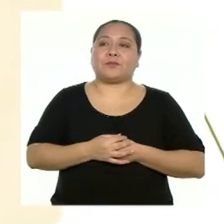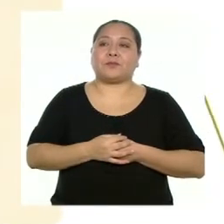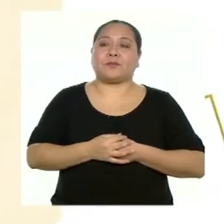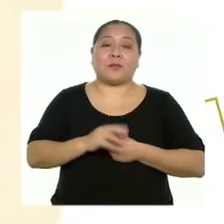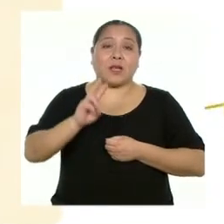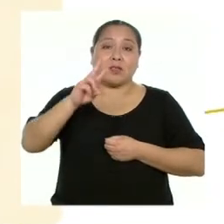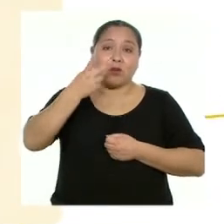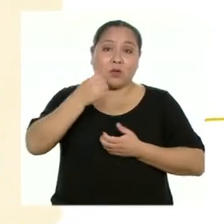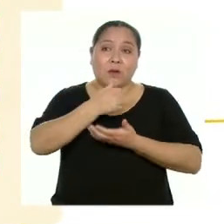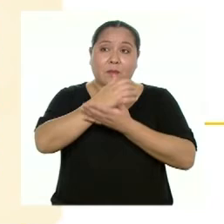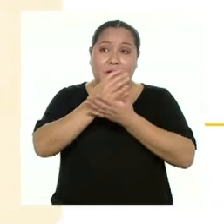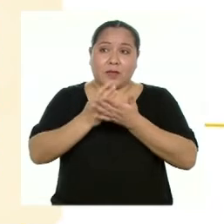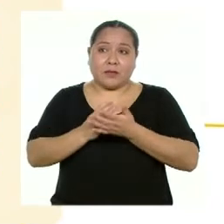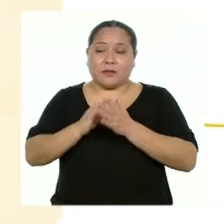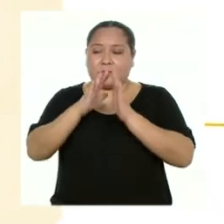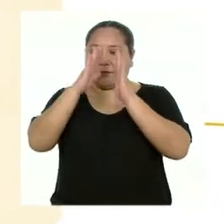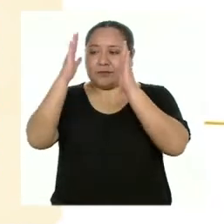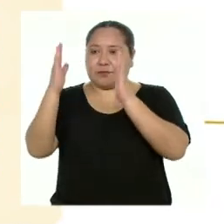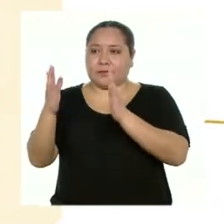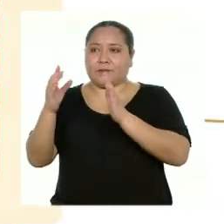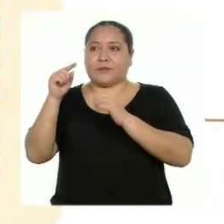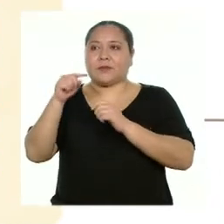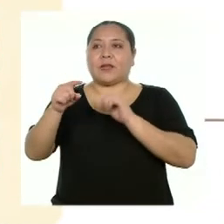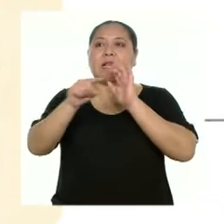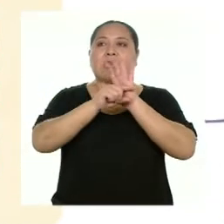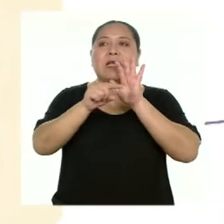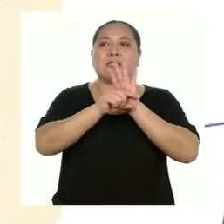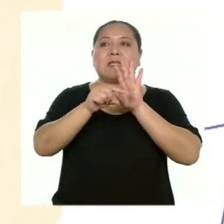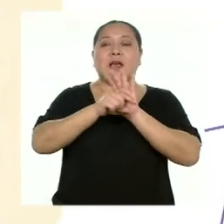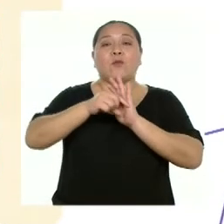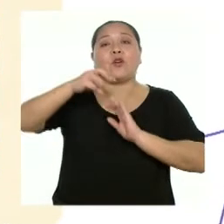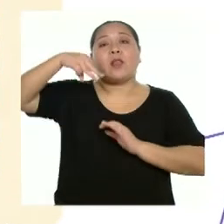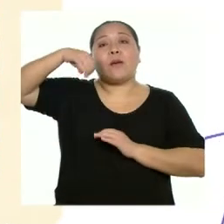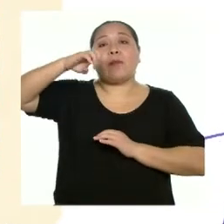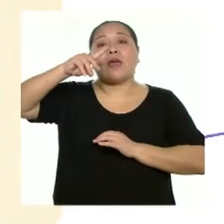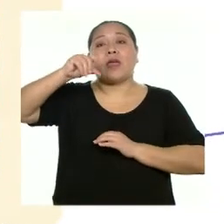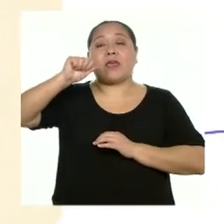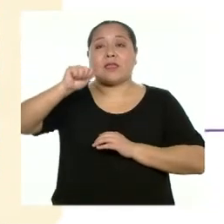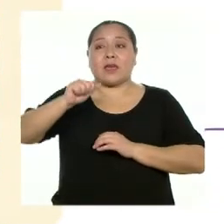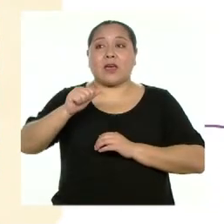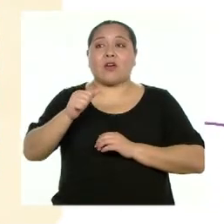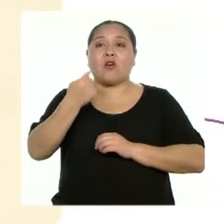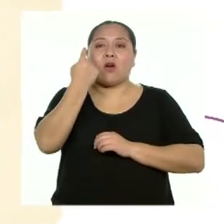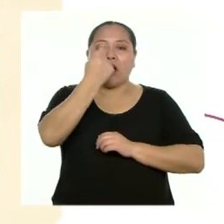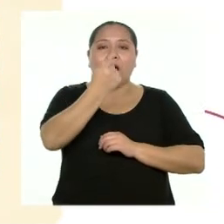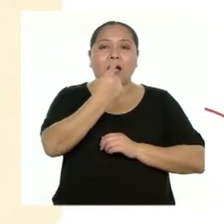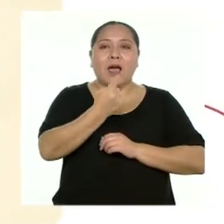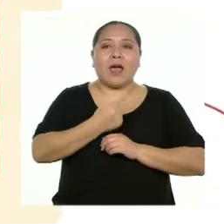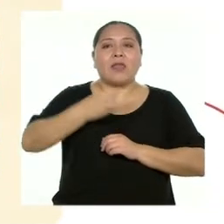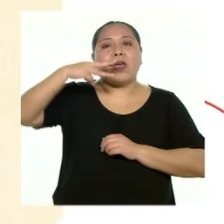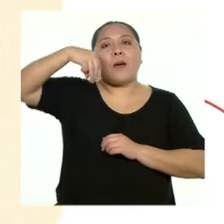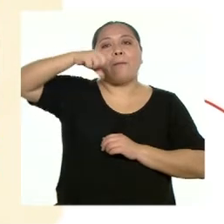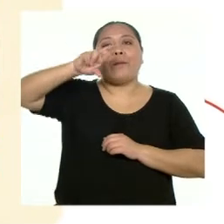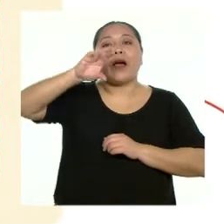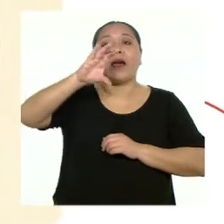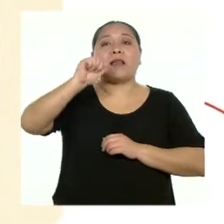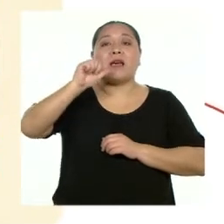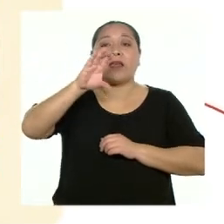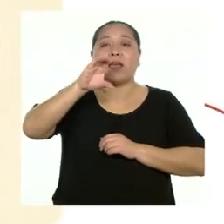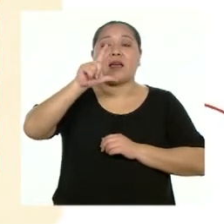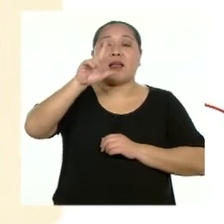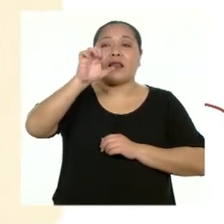Segundo paso. En una columna restamos la media con cada uno de los datos de la marca de clase.